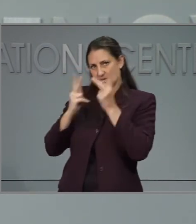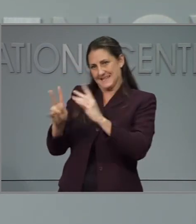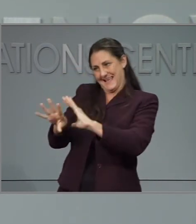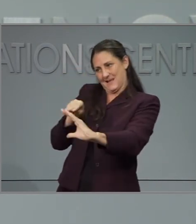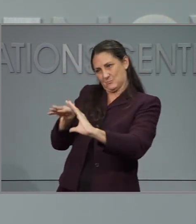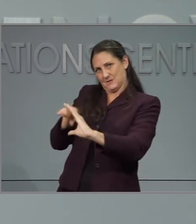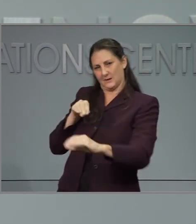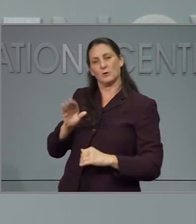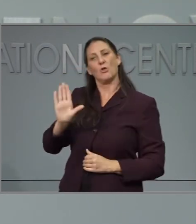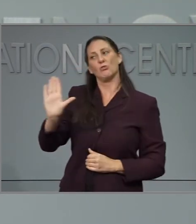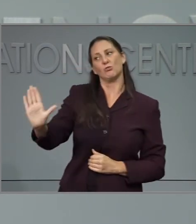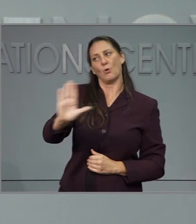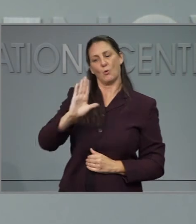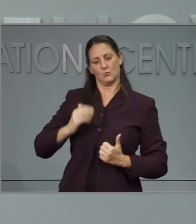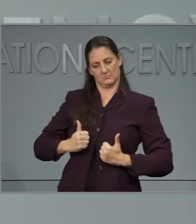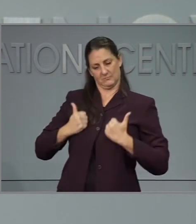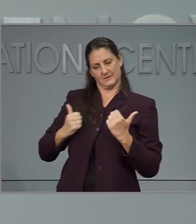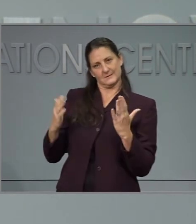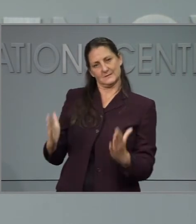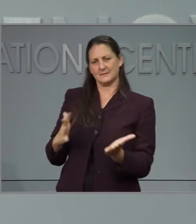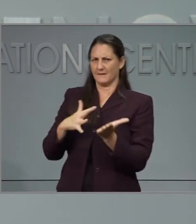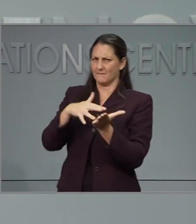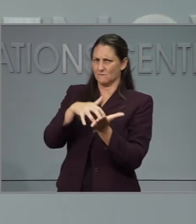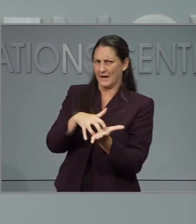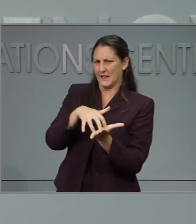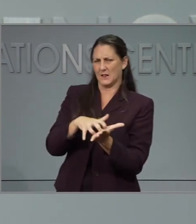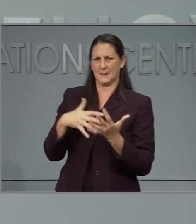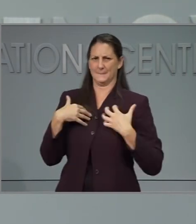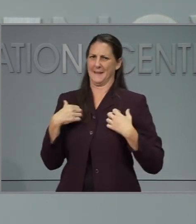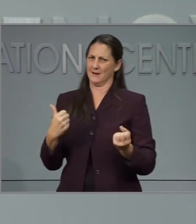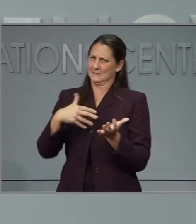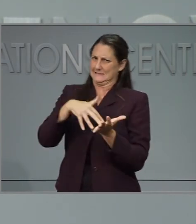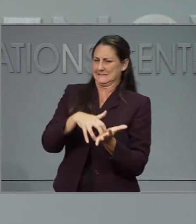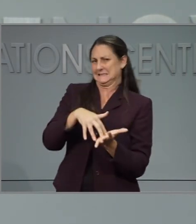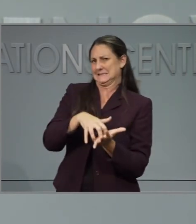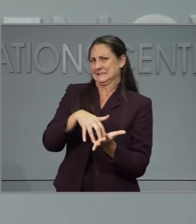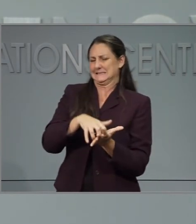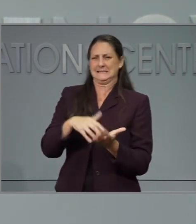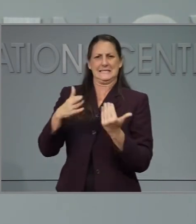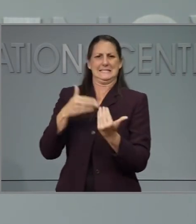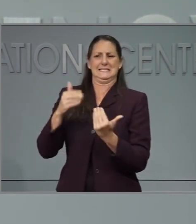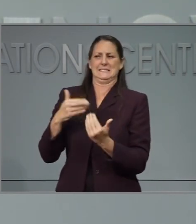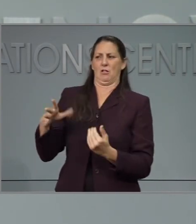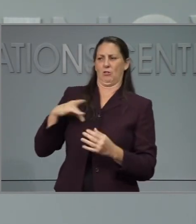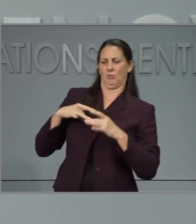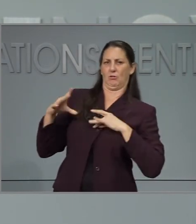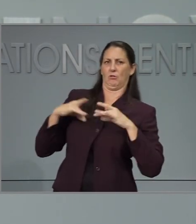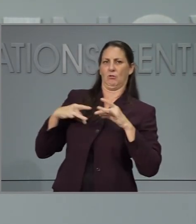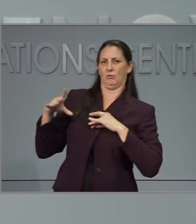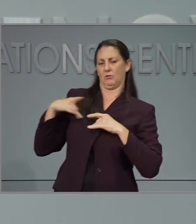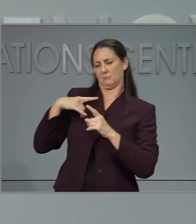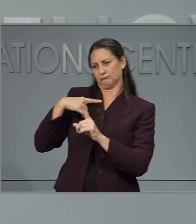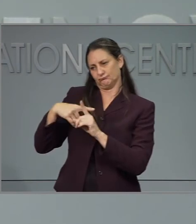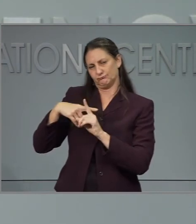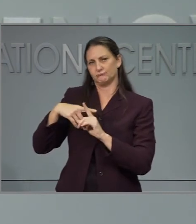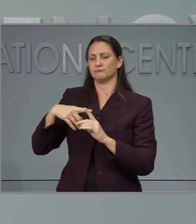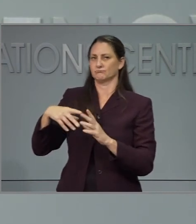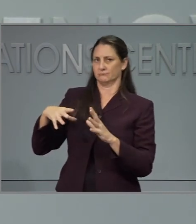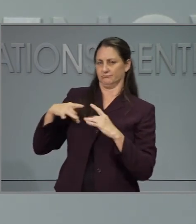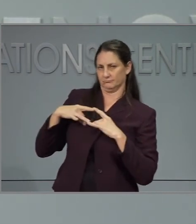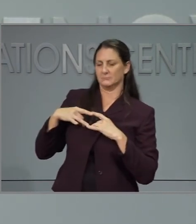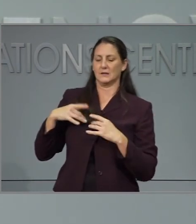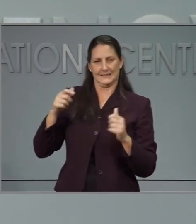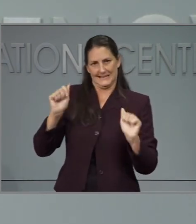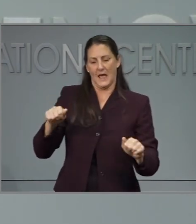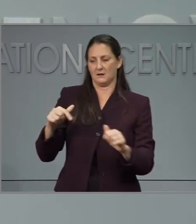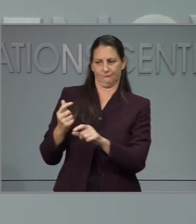más vulnerables. Hemos estado trabajando arduamente para protegerlos en esta época tan difícil, porque sabemos que este virus ataca a las personas que están